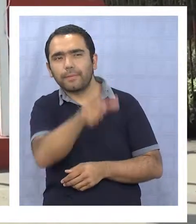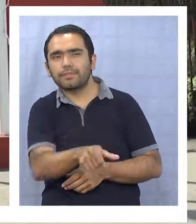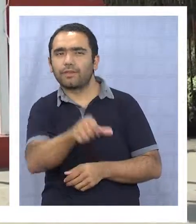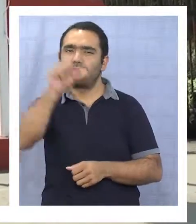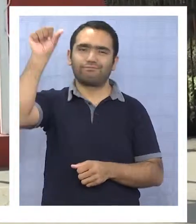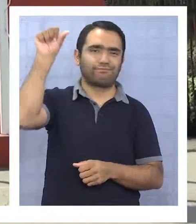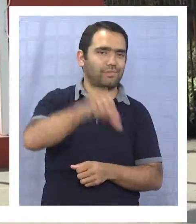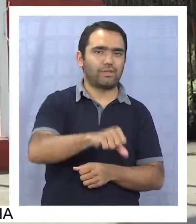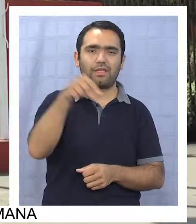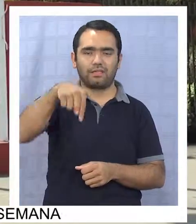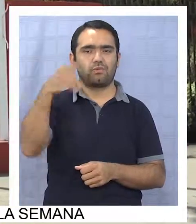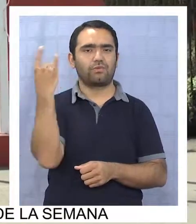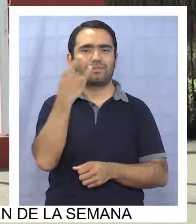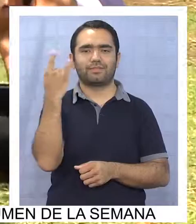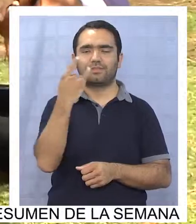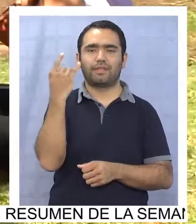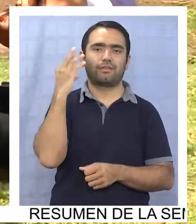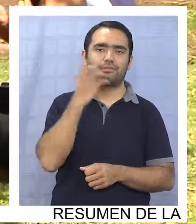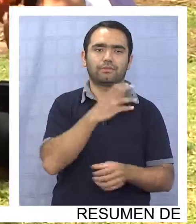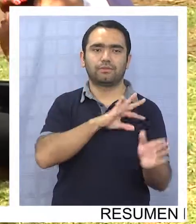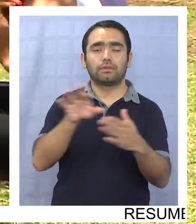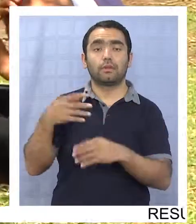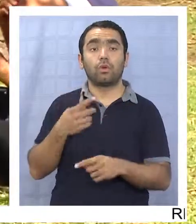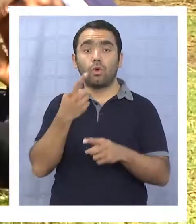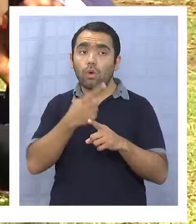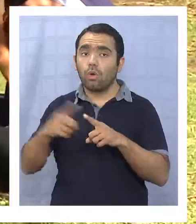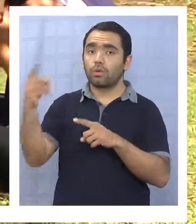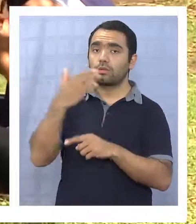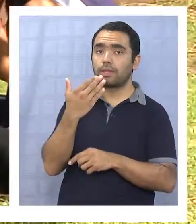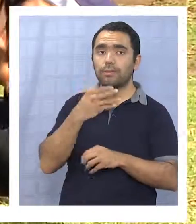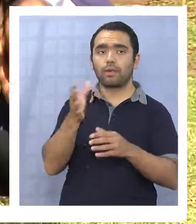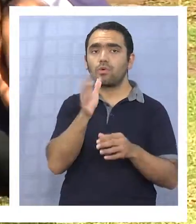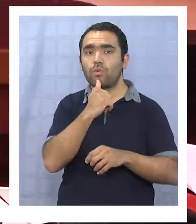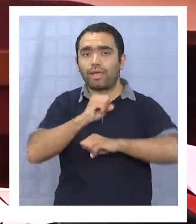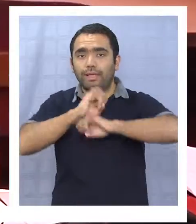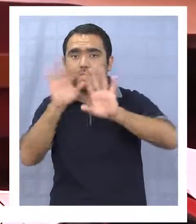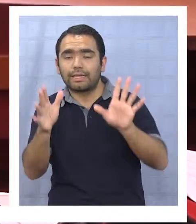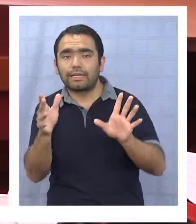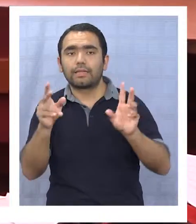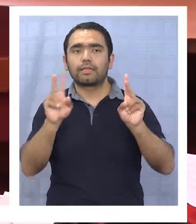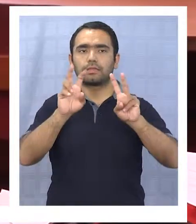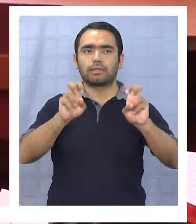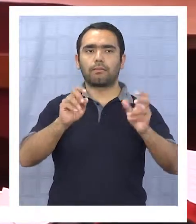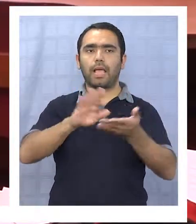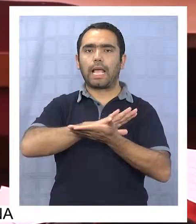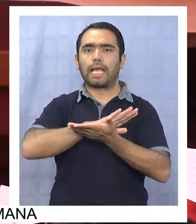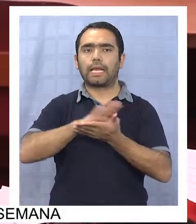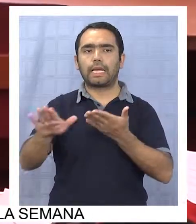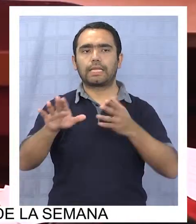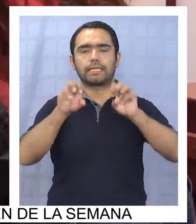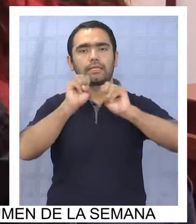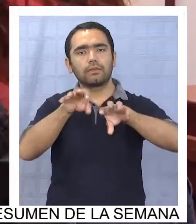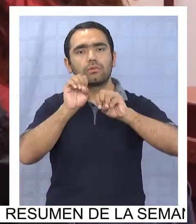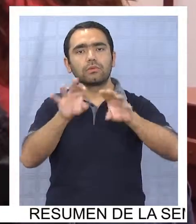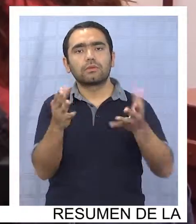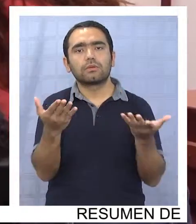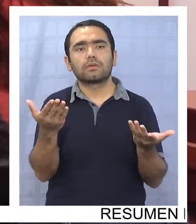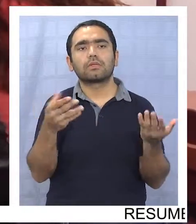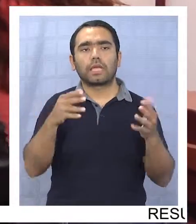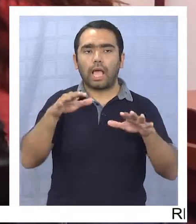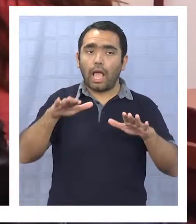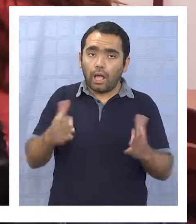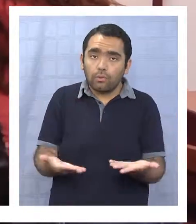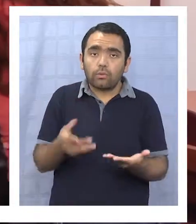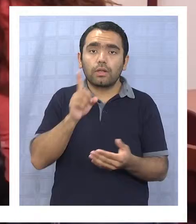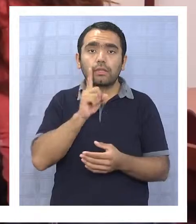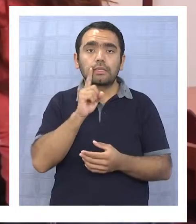otro de los aspectos que no se logró aclarar fue el hecho de la gratuidad de la educación la que actualmente contempla sólo el 50 por